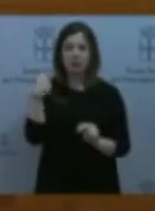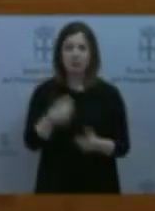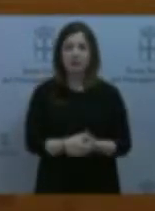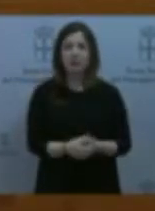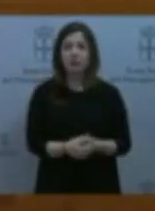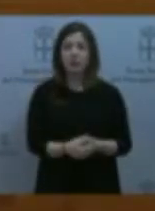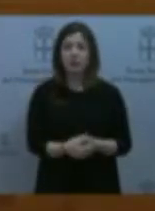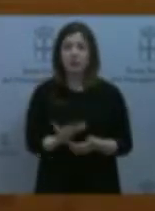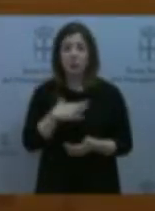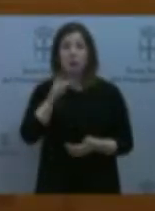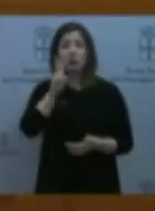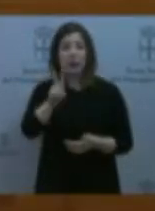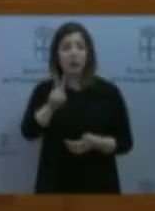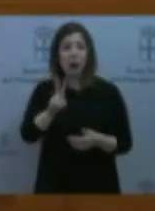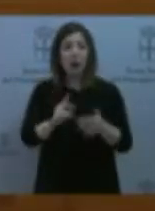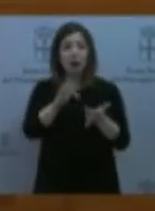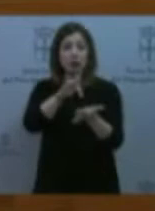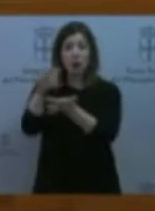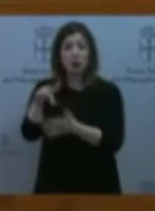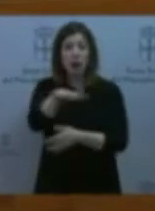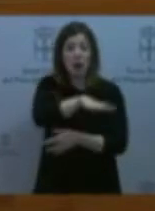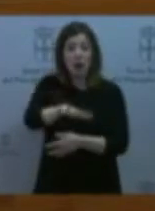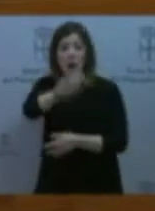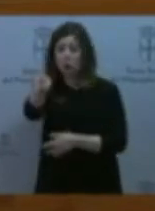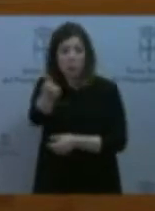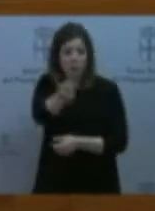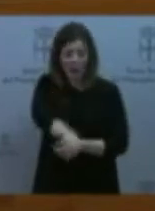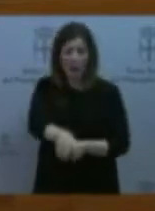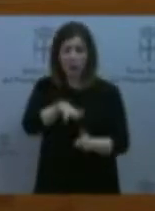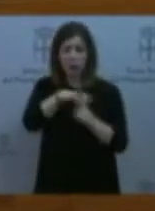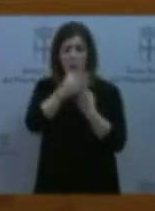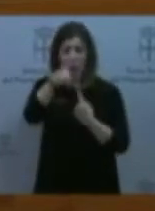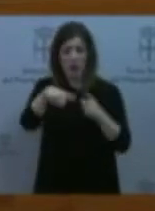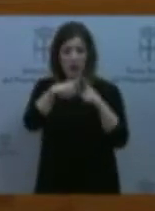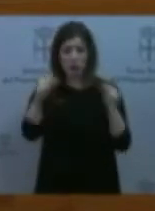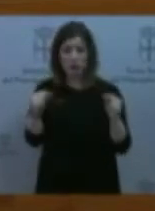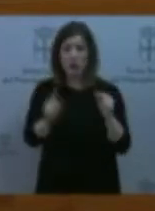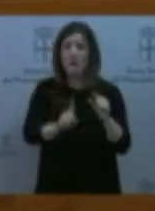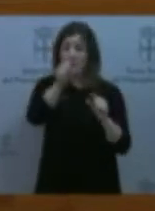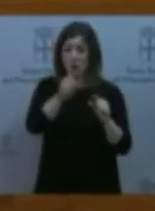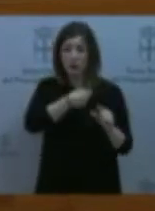territorios, parecido a lo que está sucediendo aquí. En el norte de España la situación es bastante similar. Yo